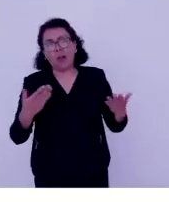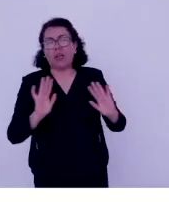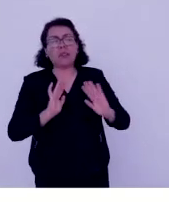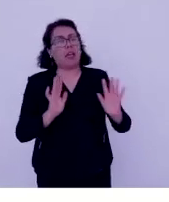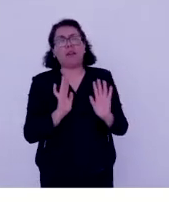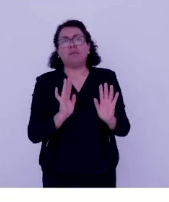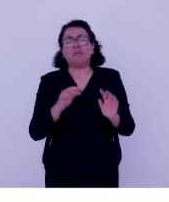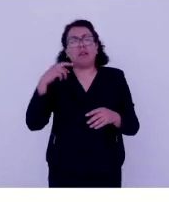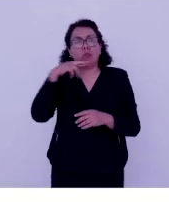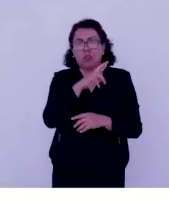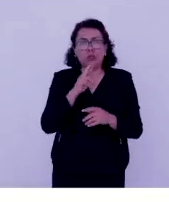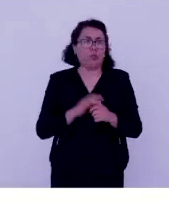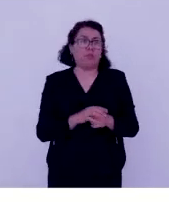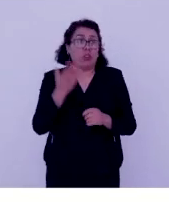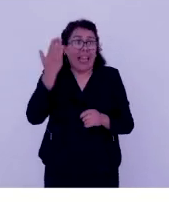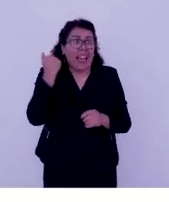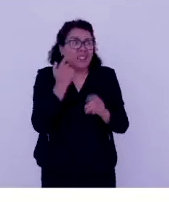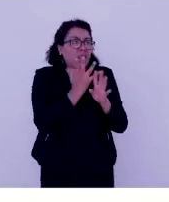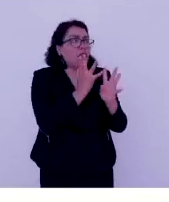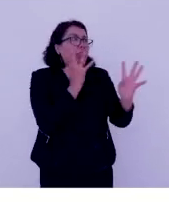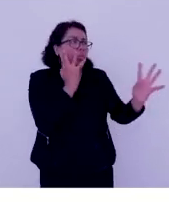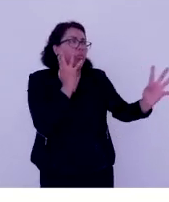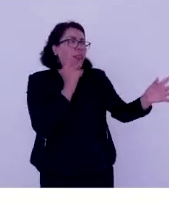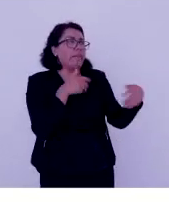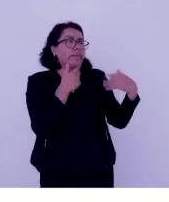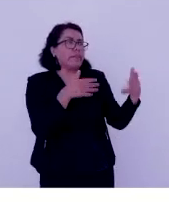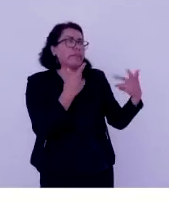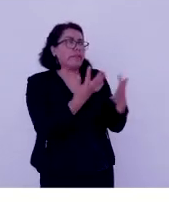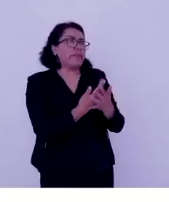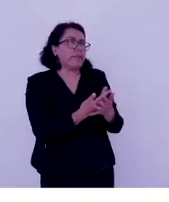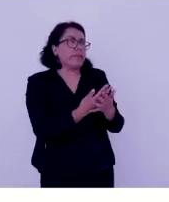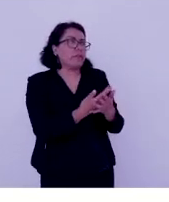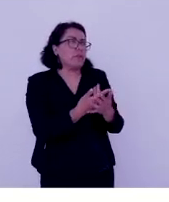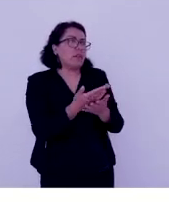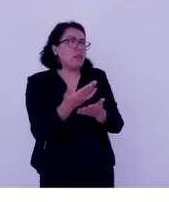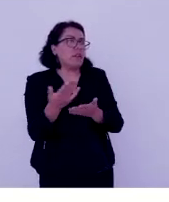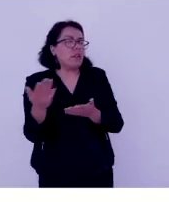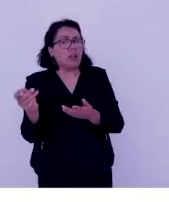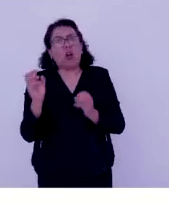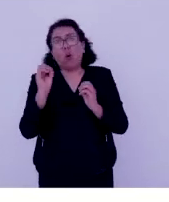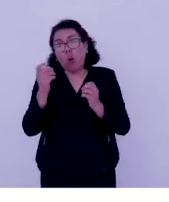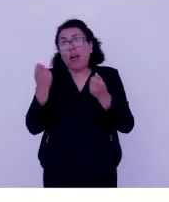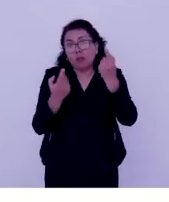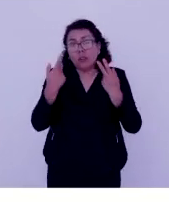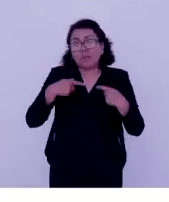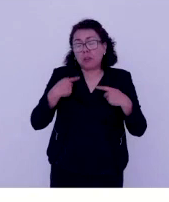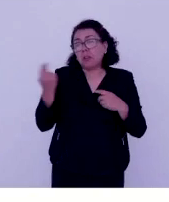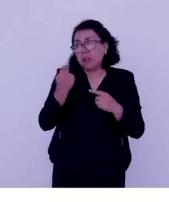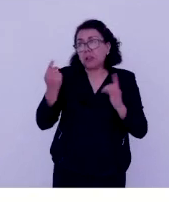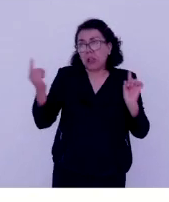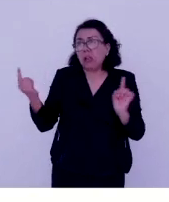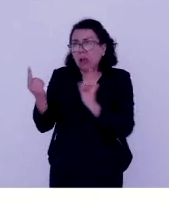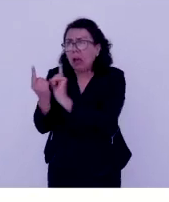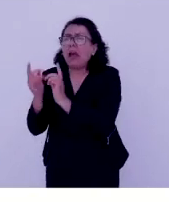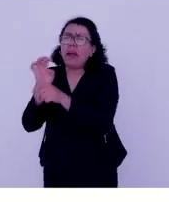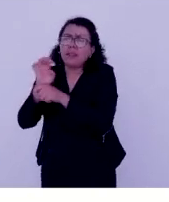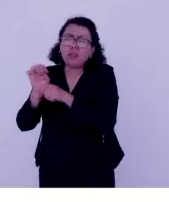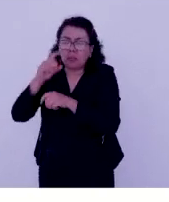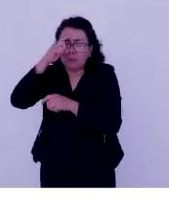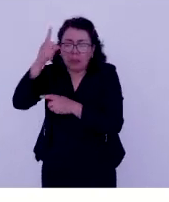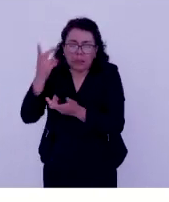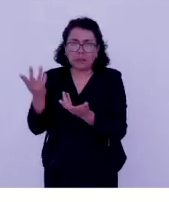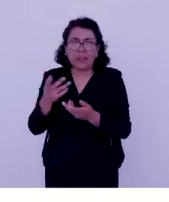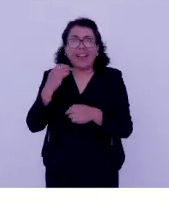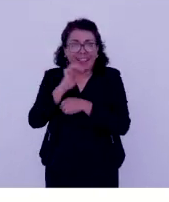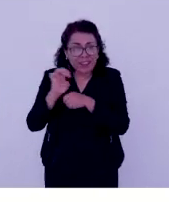acudirse solo a presentar demandas iniciales o el reducido número de prom iones con anexos que deben seguirse presentando de forma presencial es un gusto